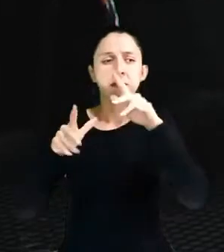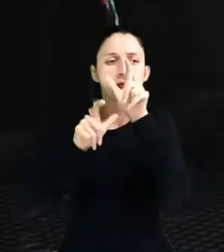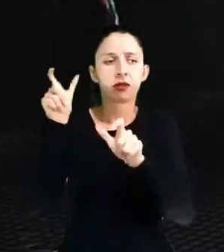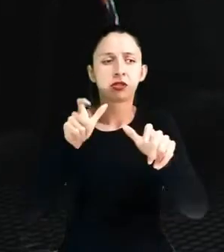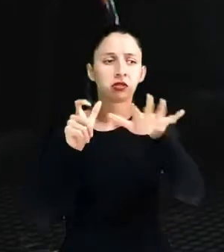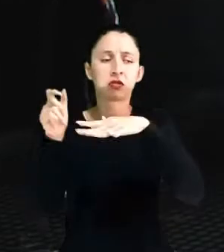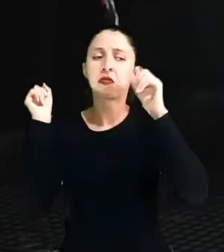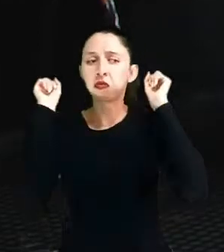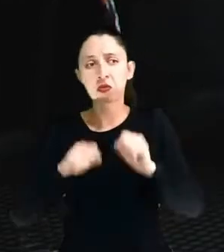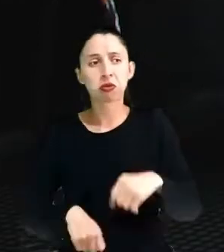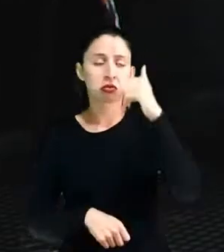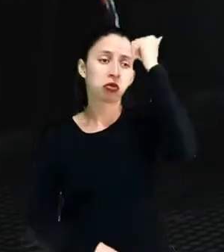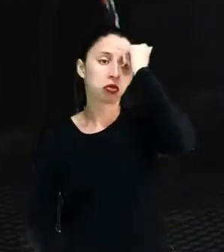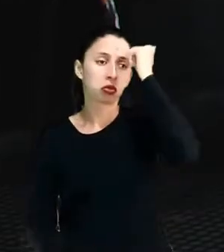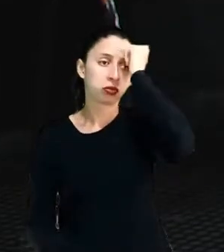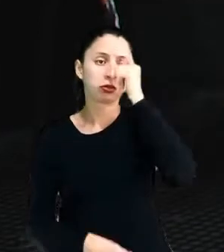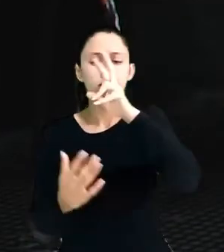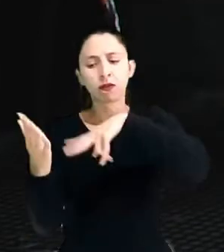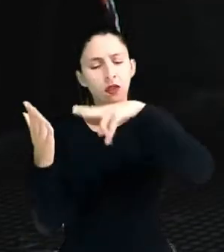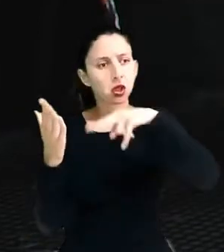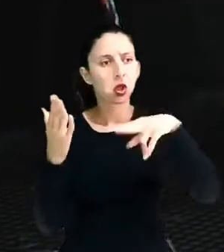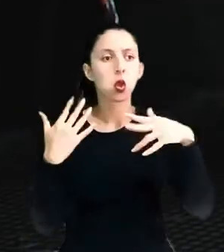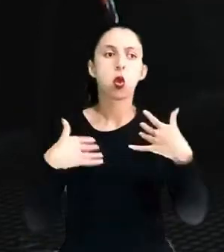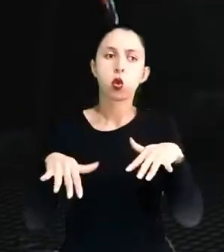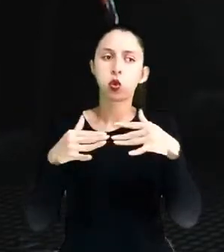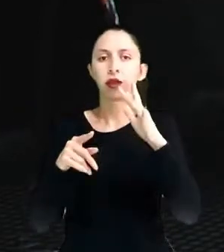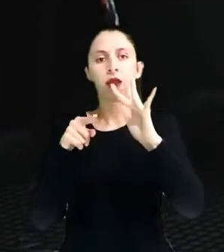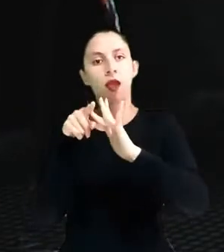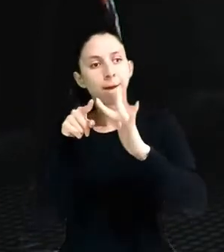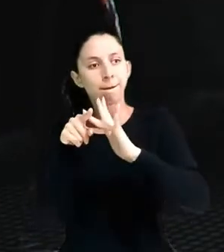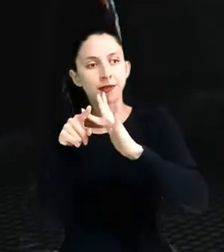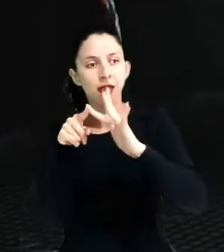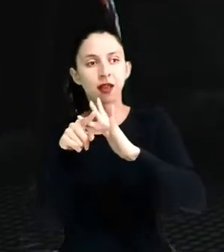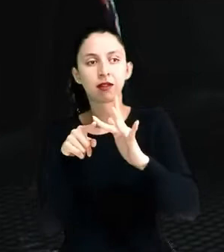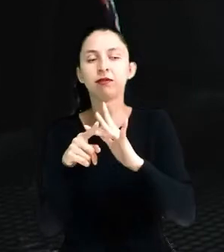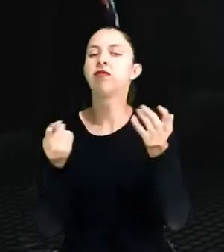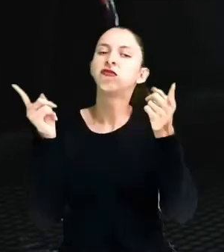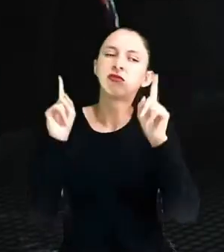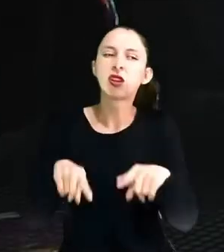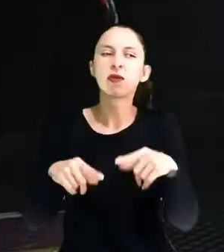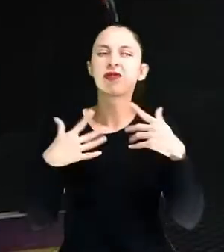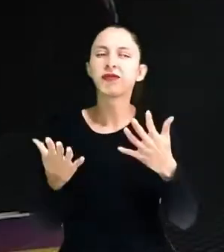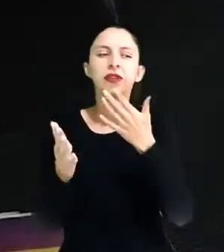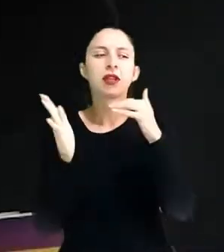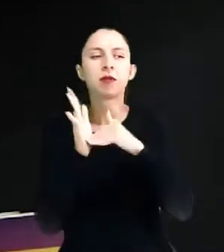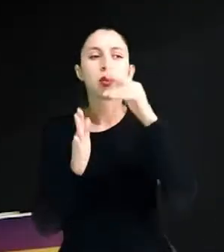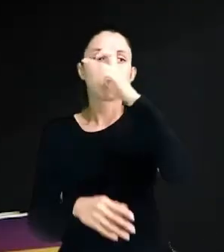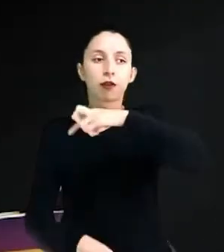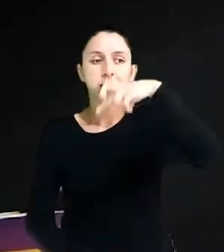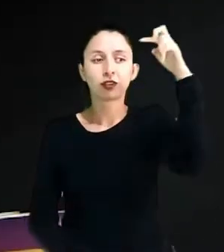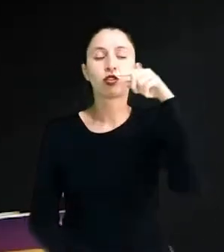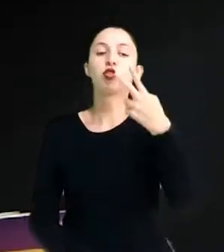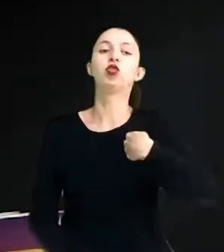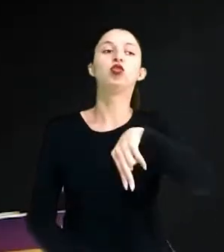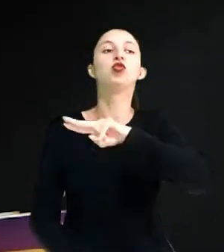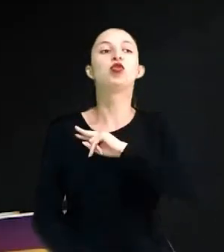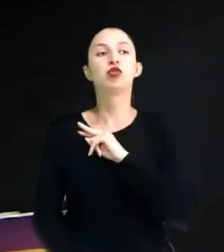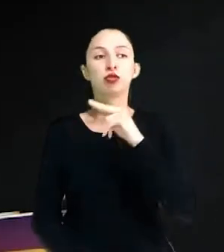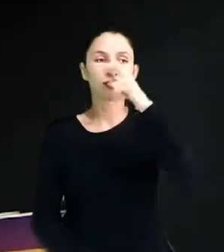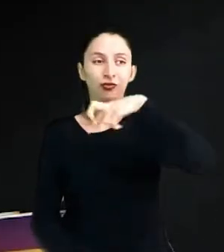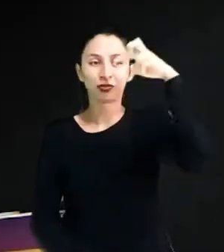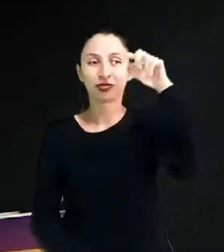para que llegue a cualquier público, para que los docentes en las instituciones educativas lo puedan trabajar, pero también para que